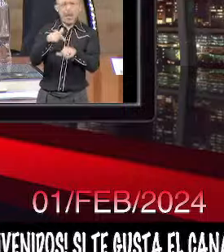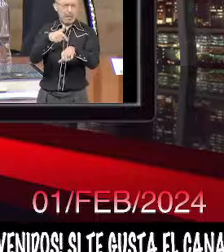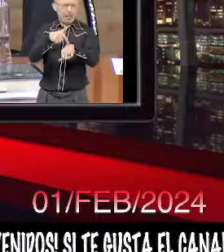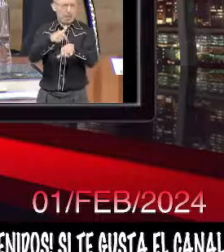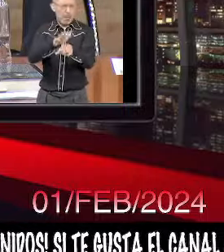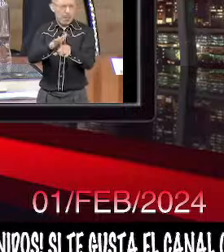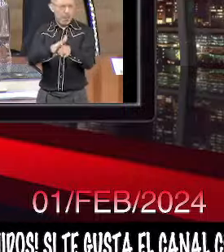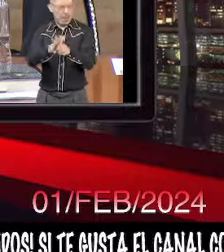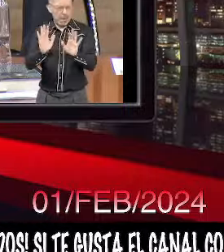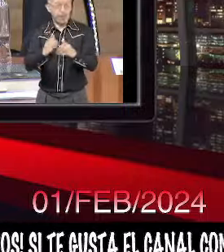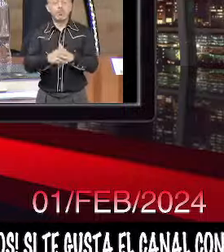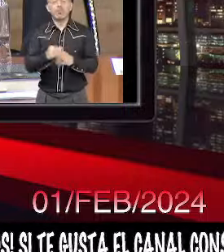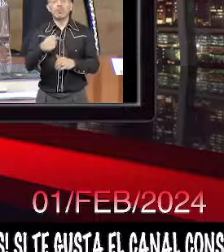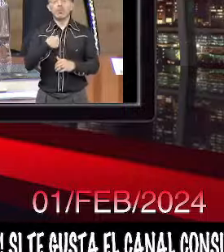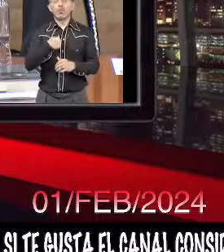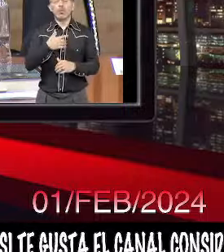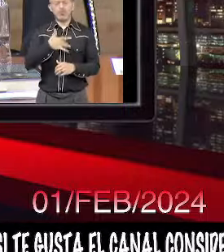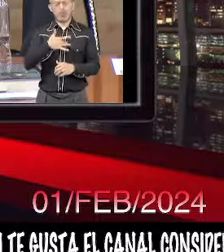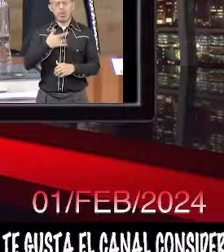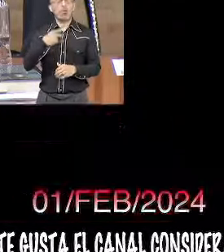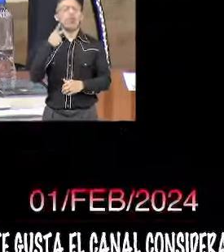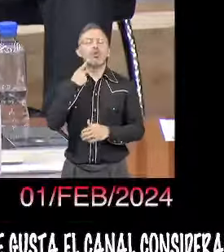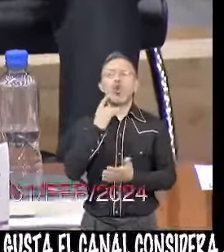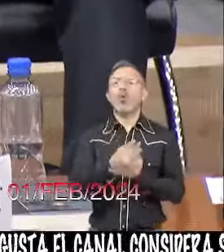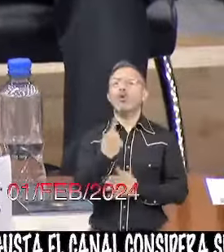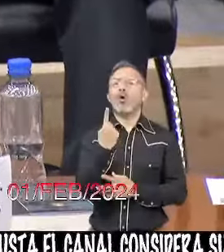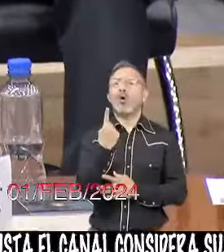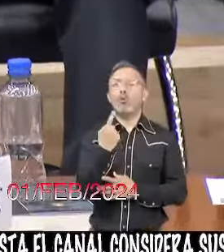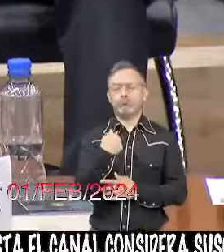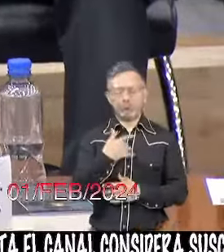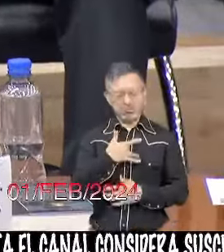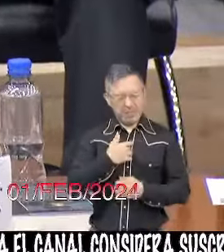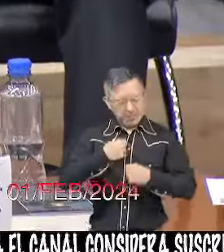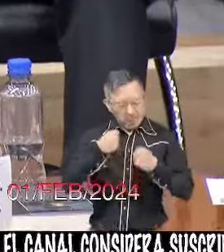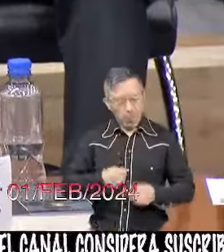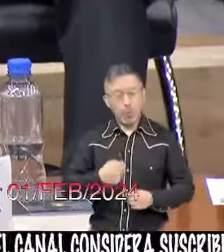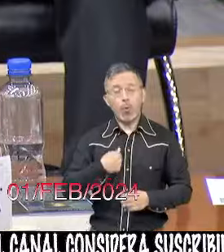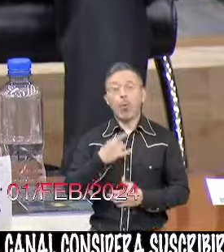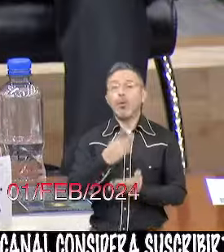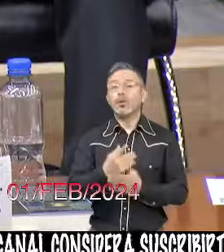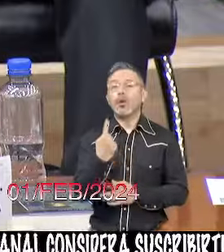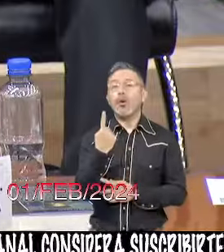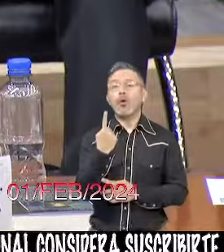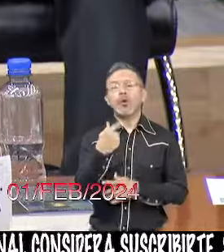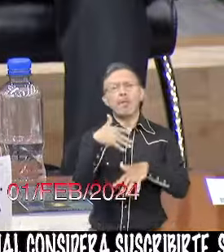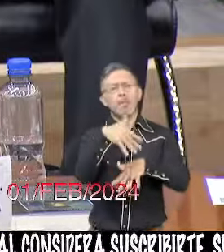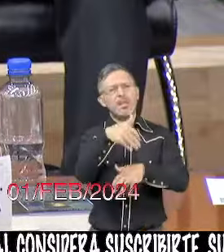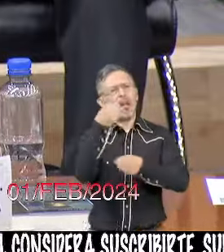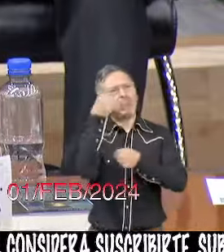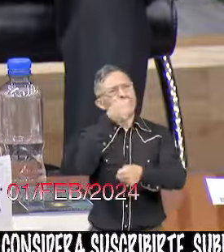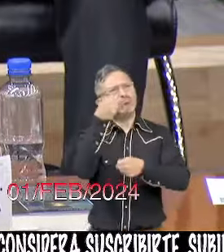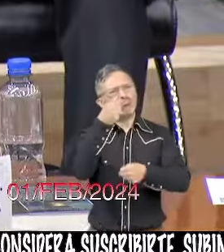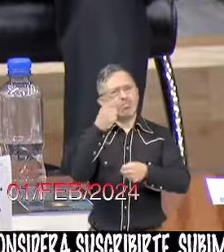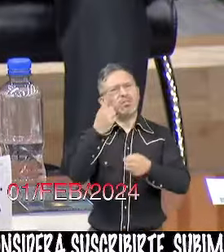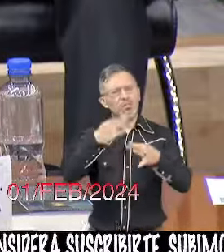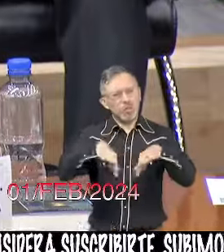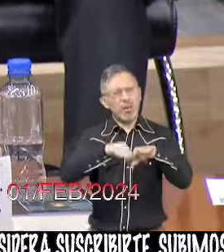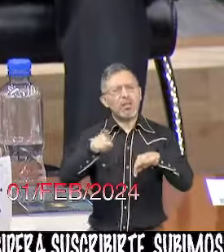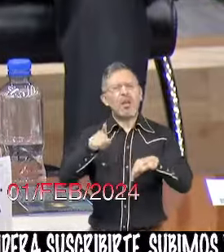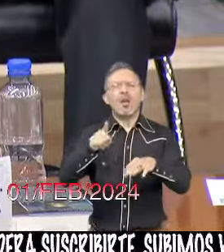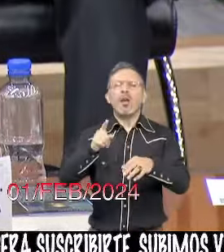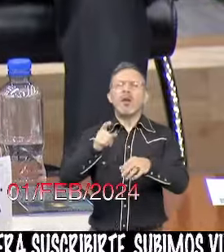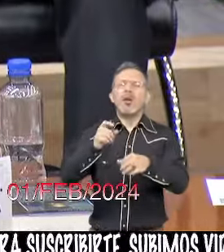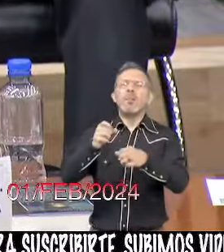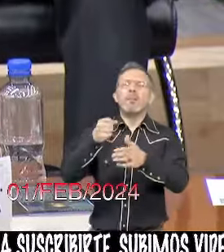soy el único político, estoy convencido de ello, que en los mítines insisto en que debemos erradicar toda la violencia en contra de las